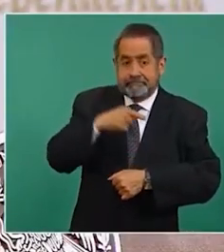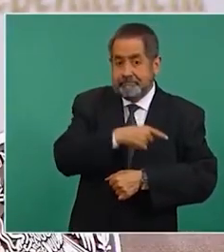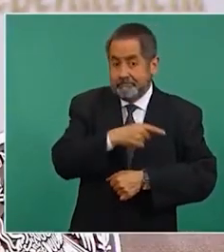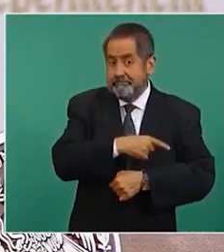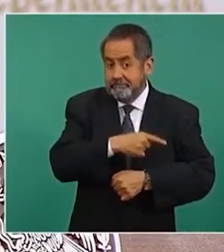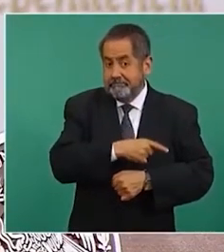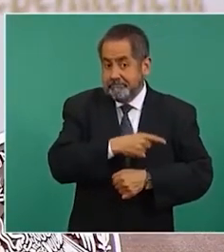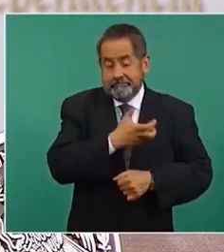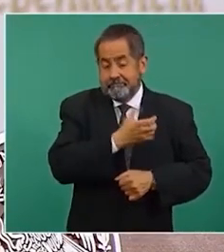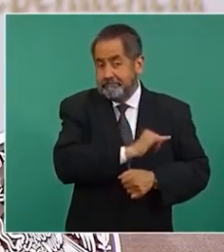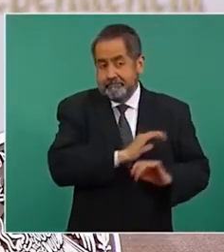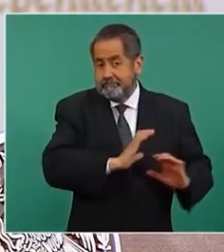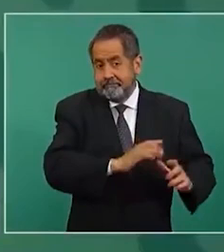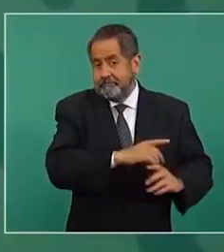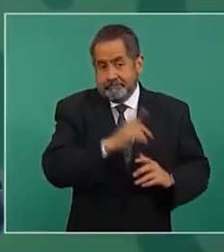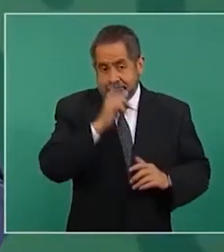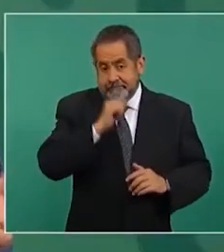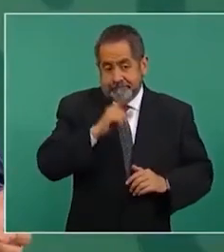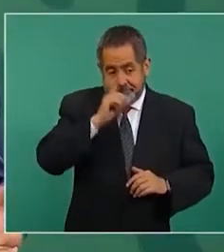porque